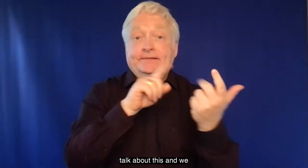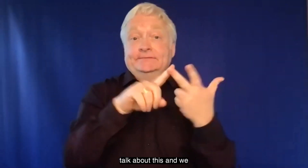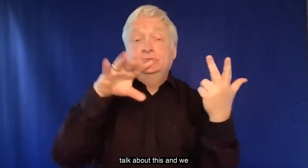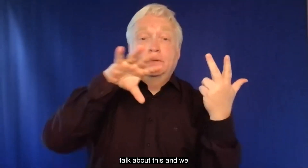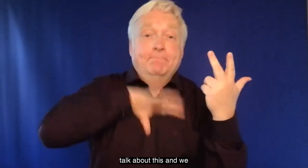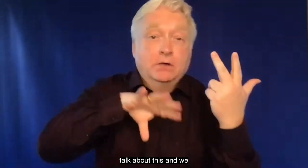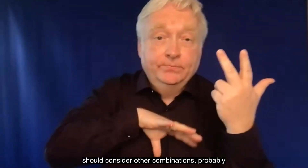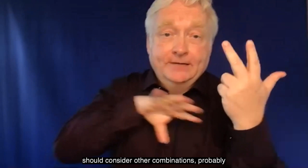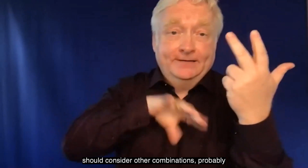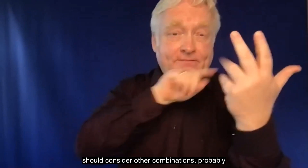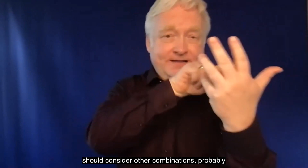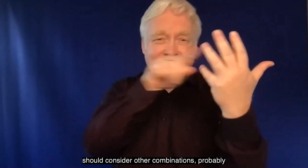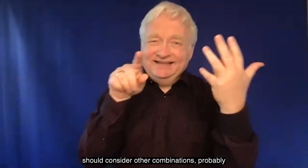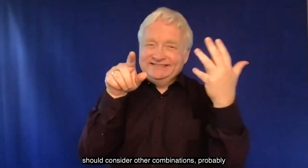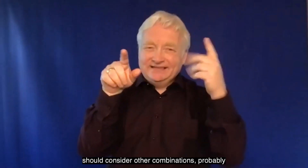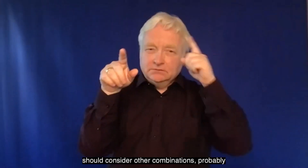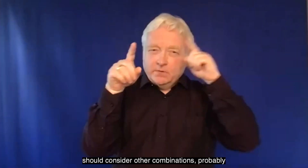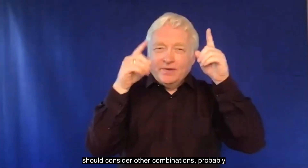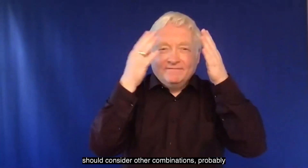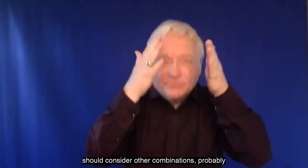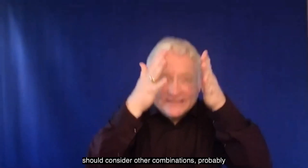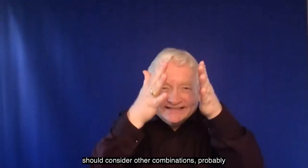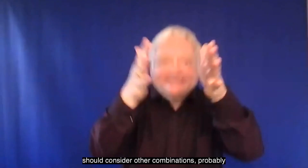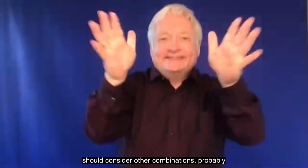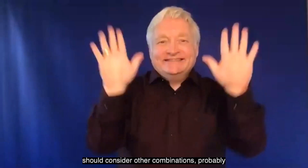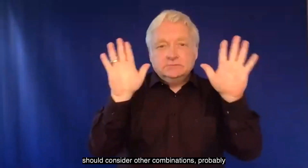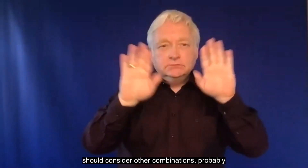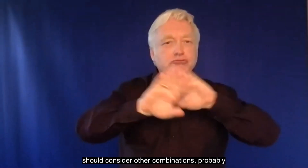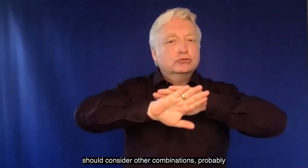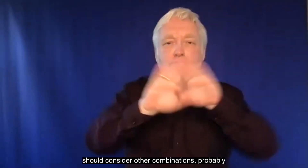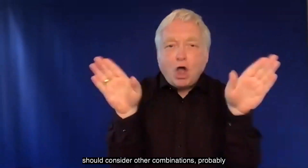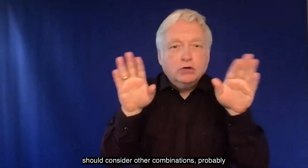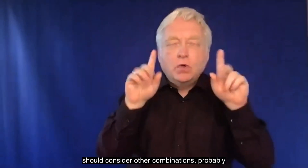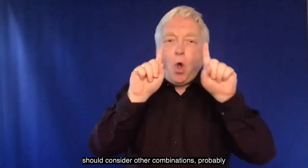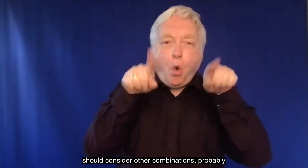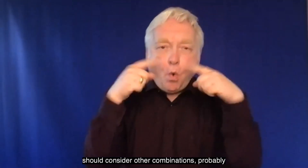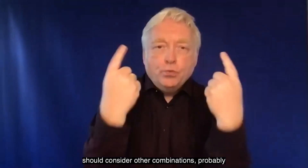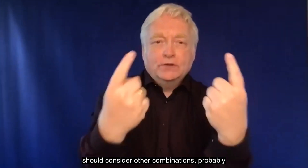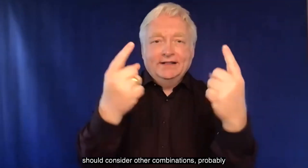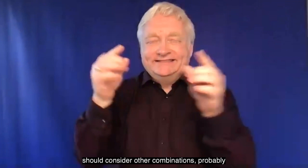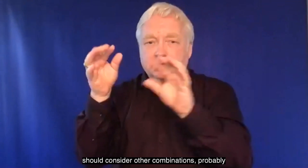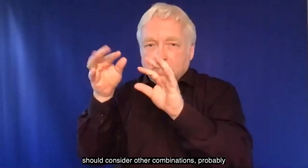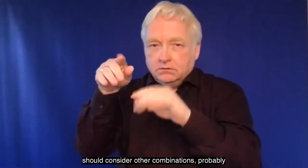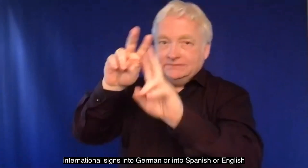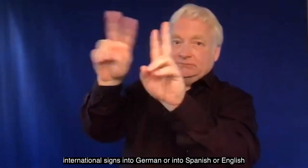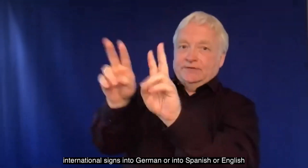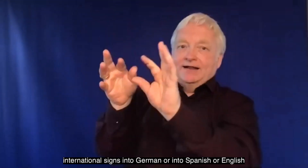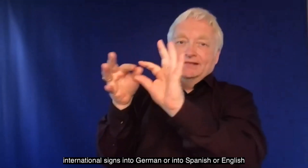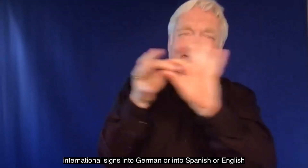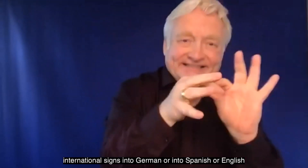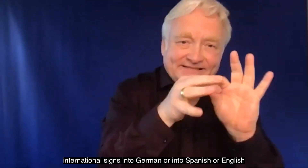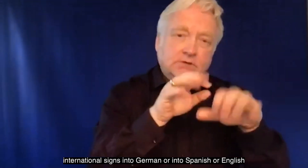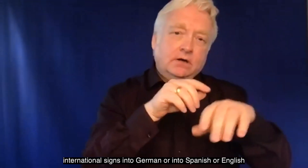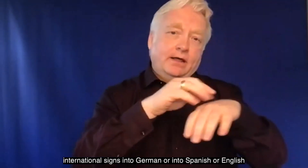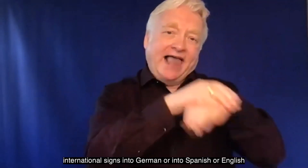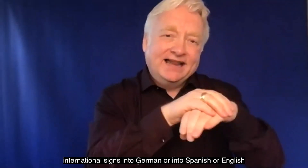combinaciones lingüísticas, como puede ser de los signos internacionales al alemán, al español o al inglés. Tratar de ampliar el espectro que tenemos